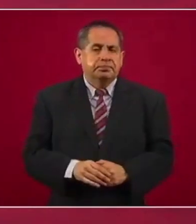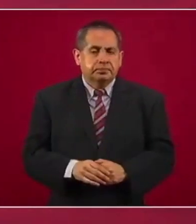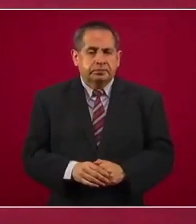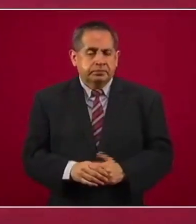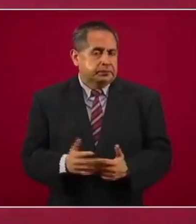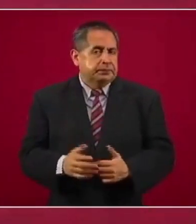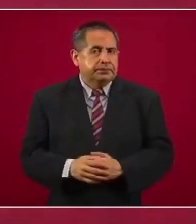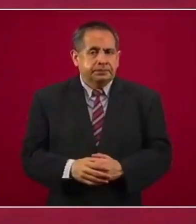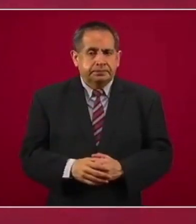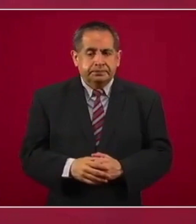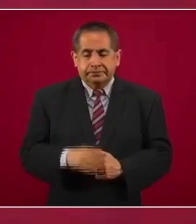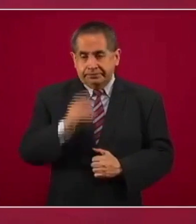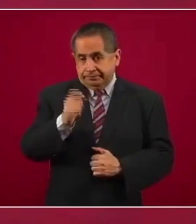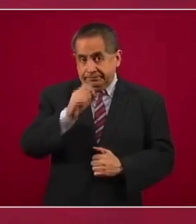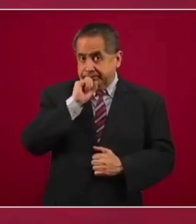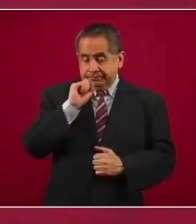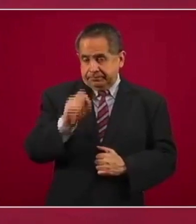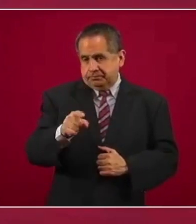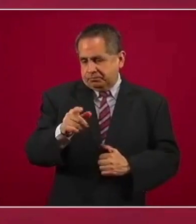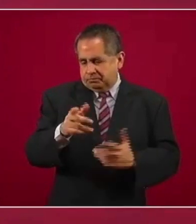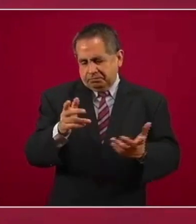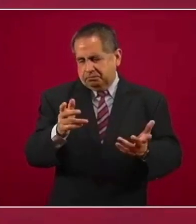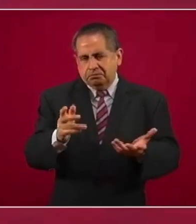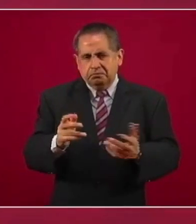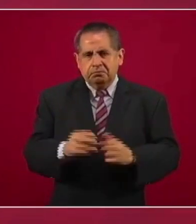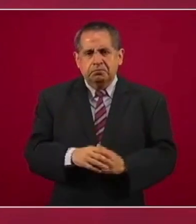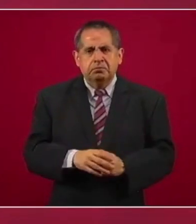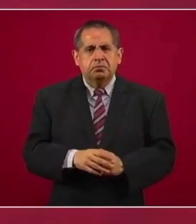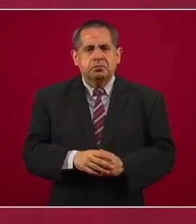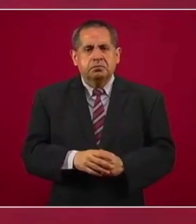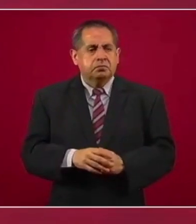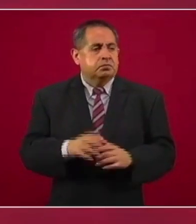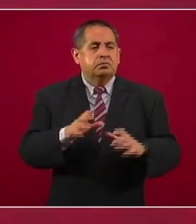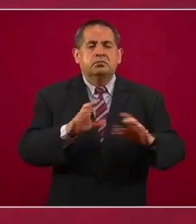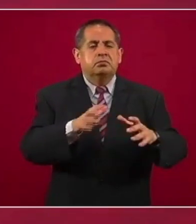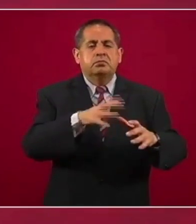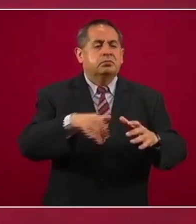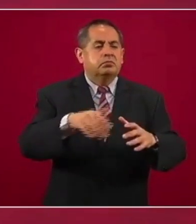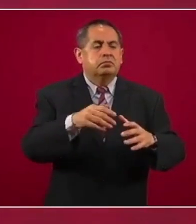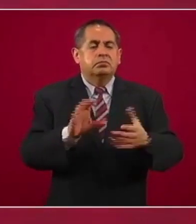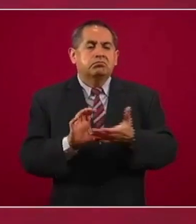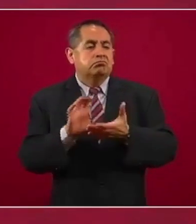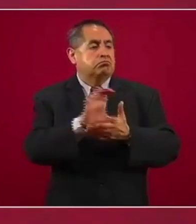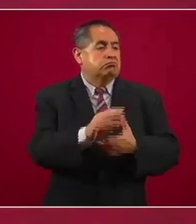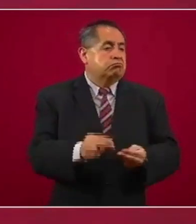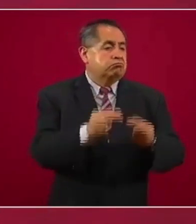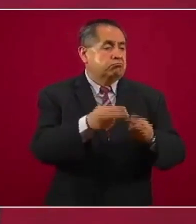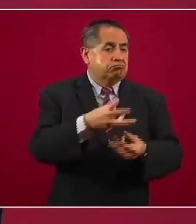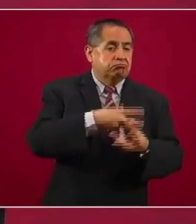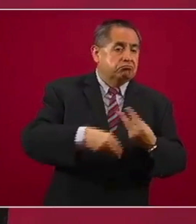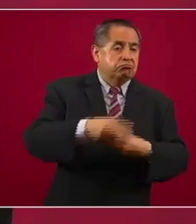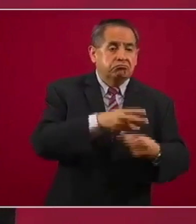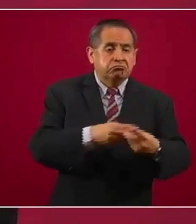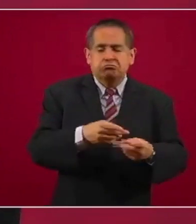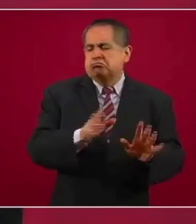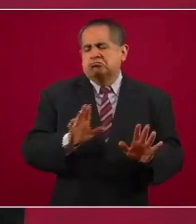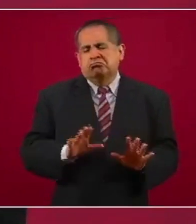por las mismas condiciones del mercado. Nosotros tenemos